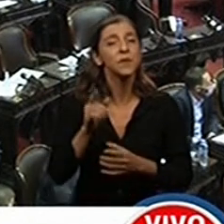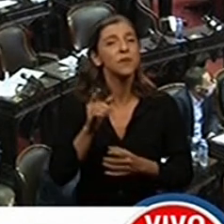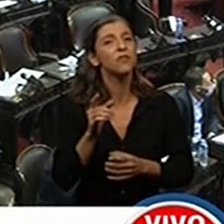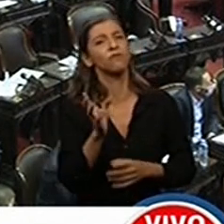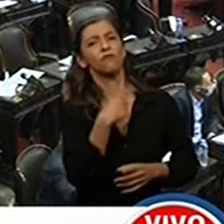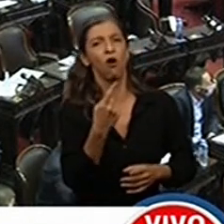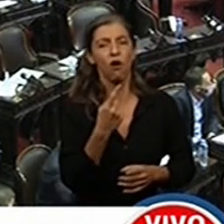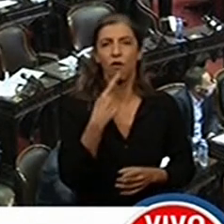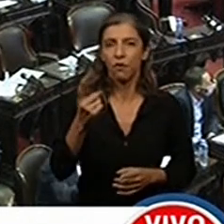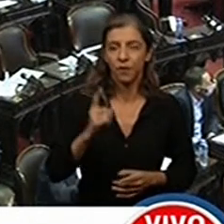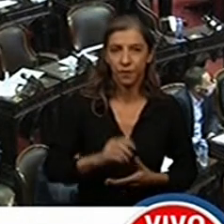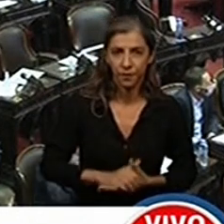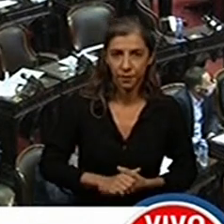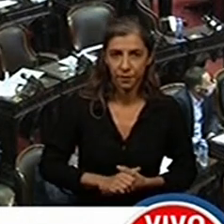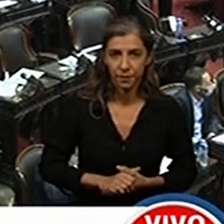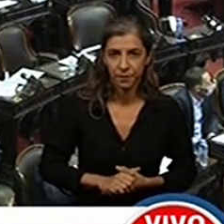dijeron